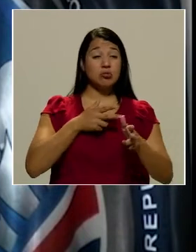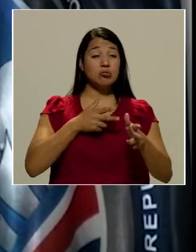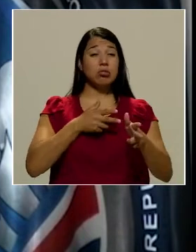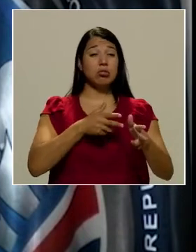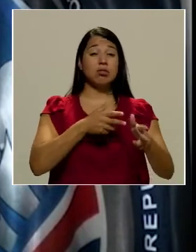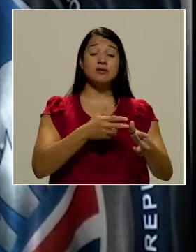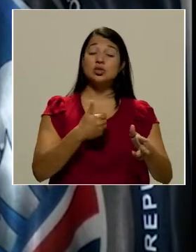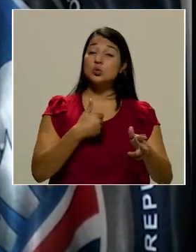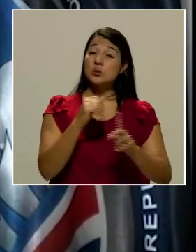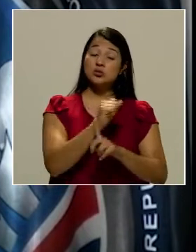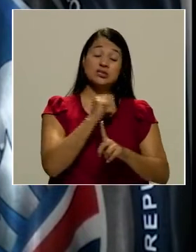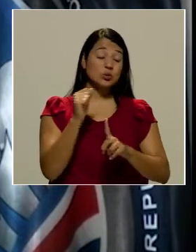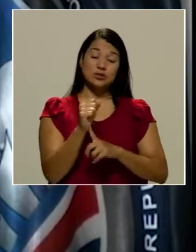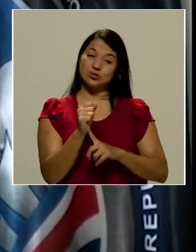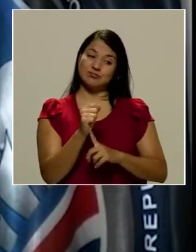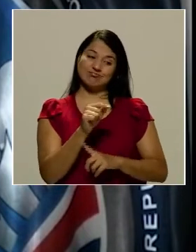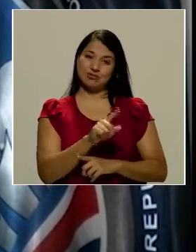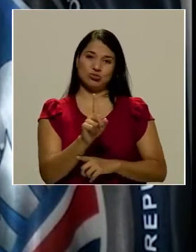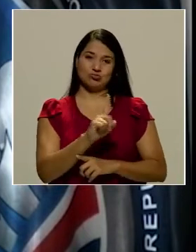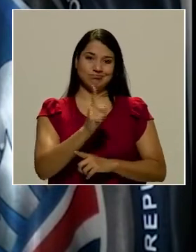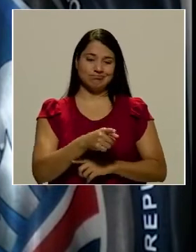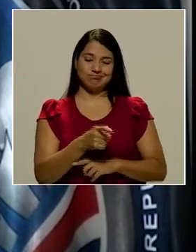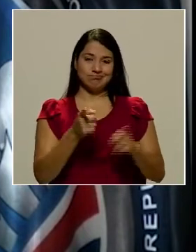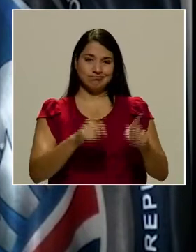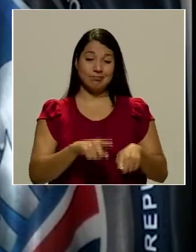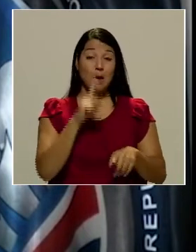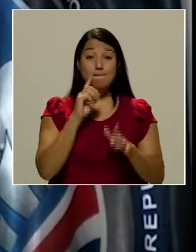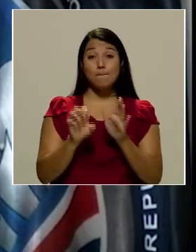no deberían ser y no deberían ocurrir. Por ejemplo, donde un